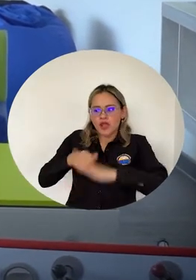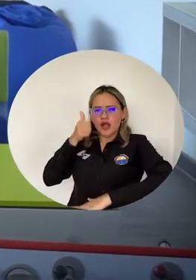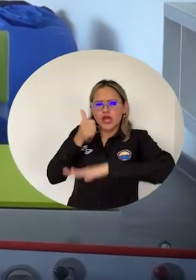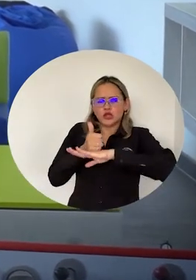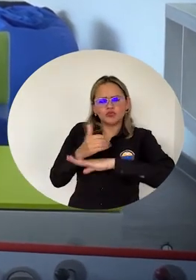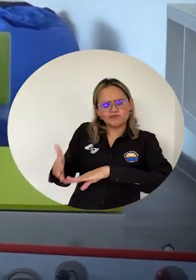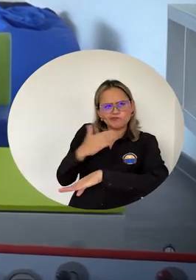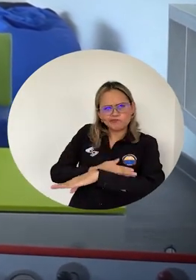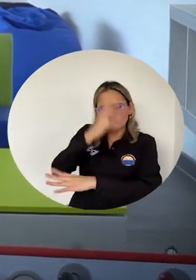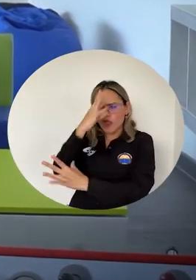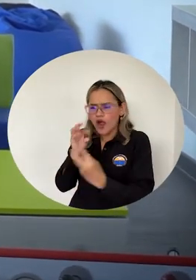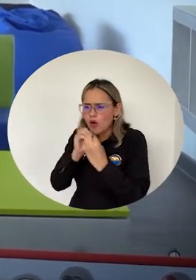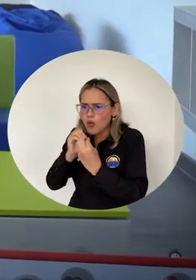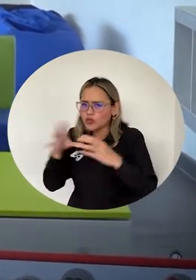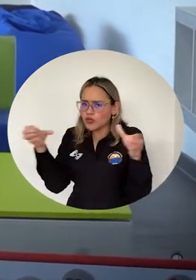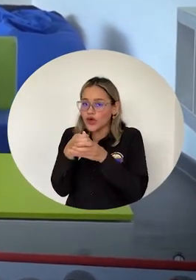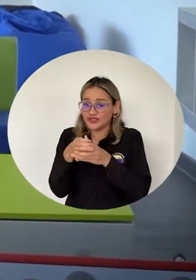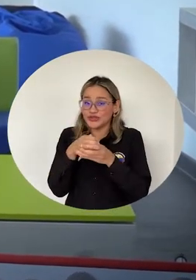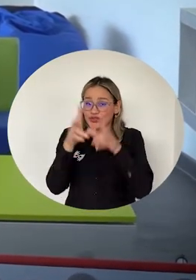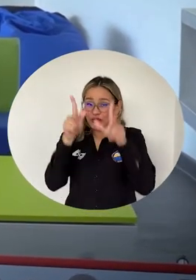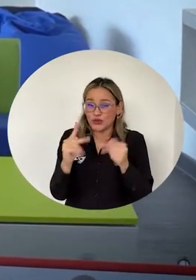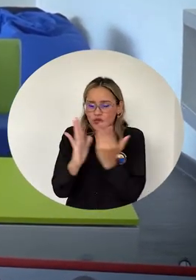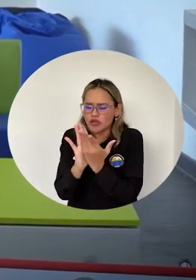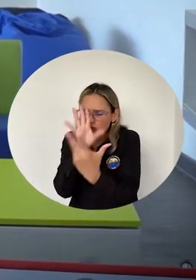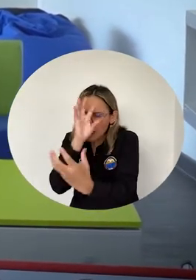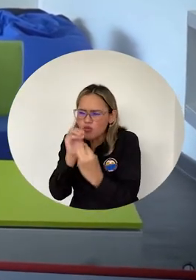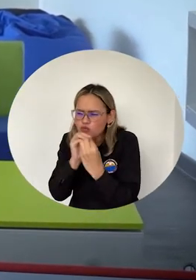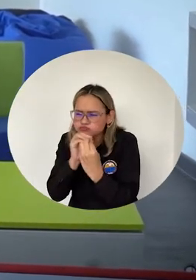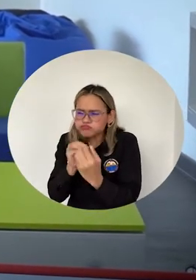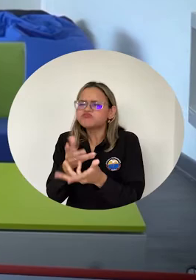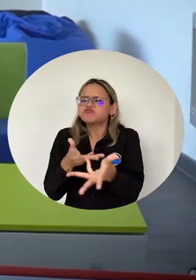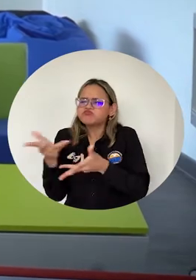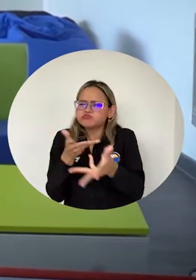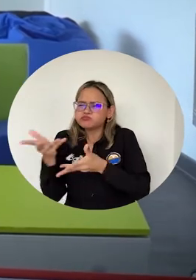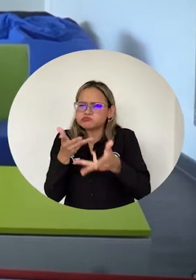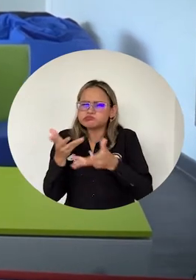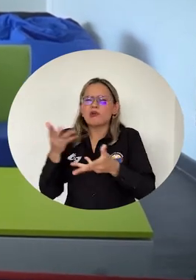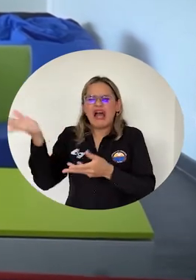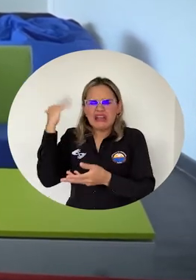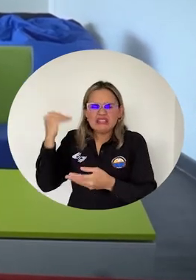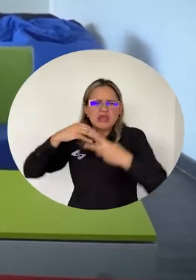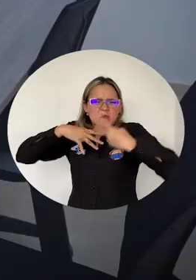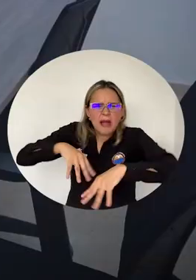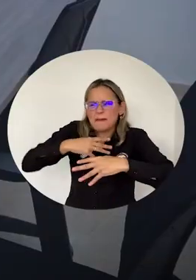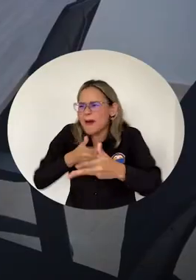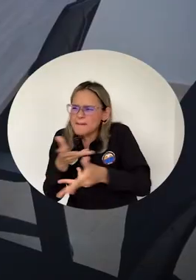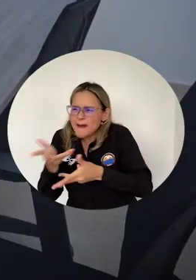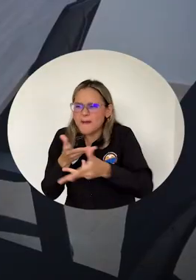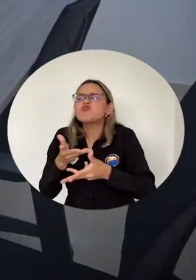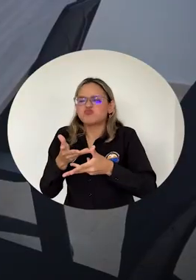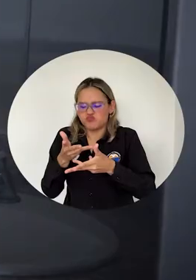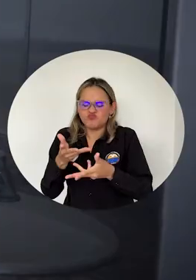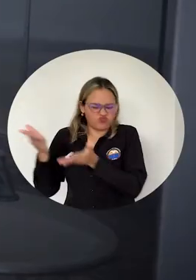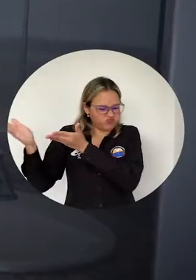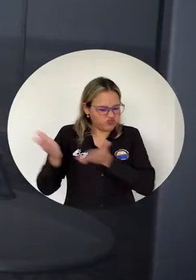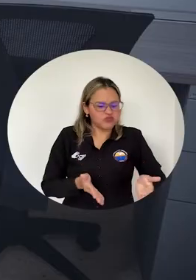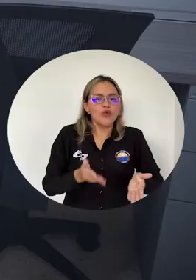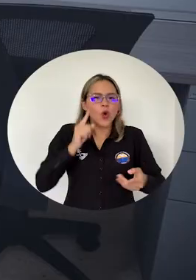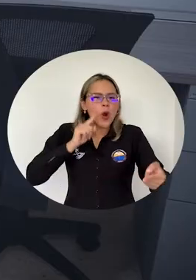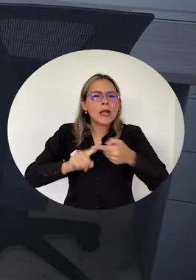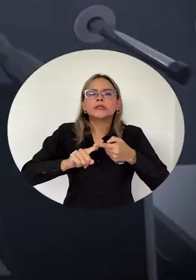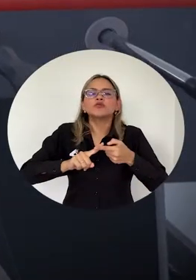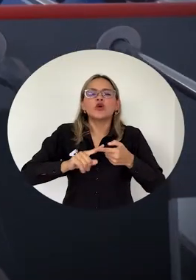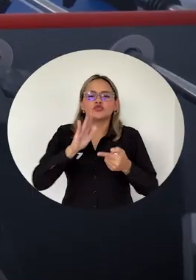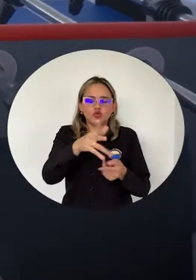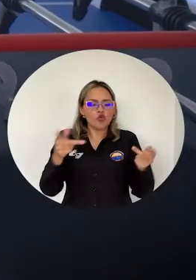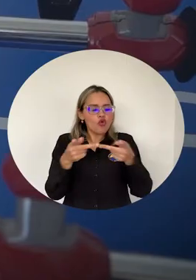rector, bajo el compromiso que hizo con las organizaciones estudiantiles En el marco de la movilización social, estamos inaugurando nuestro Centro